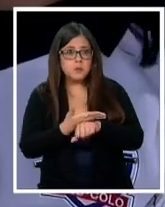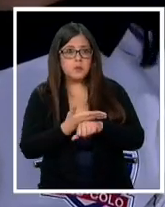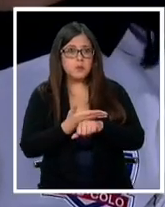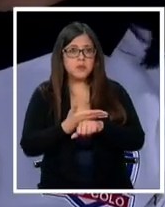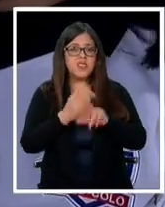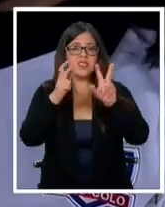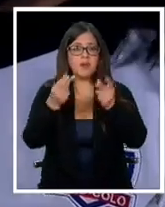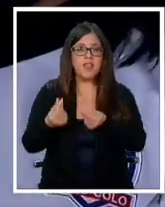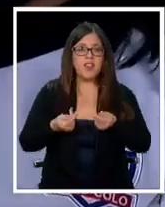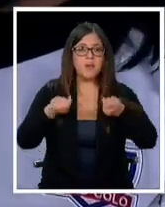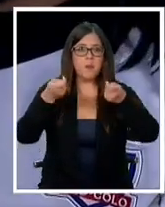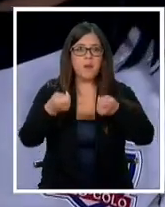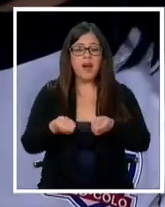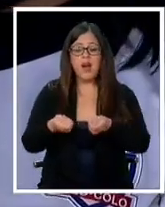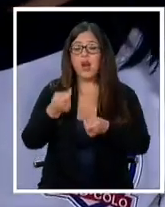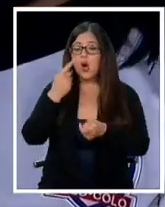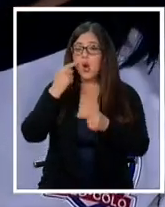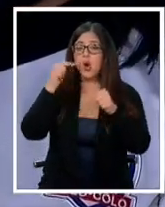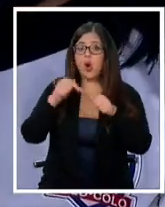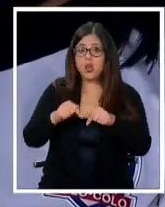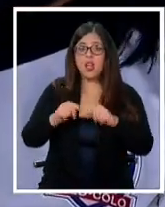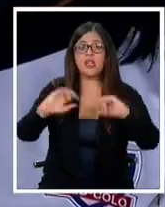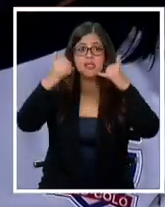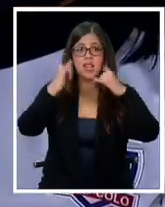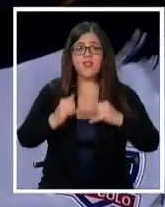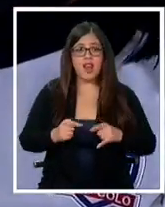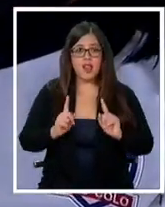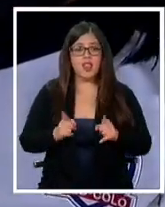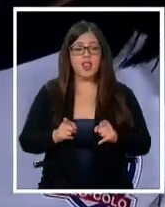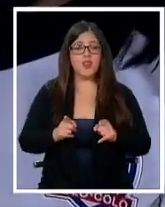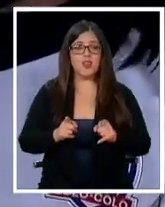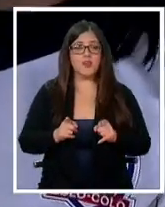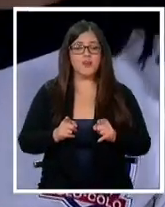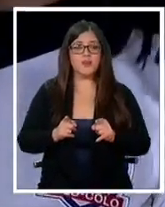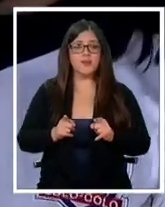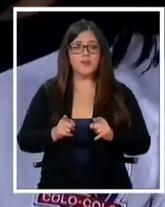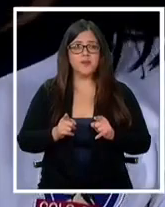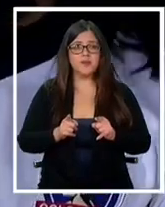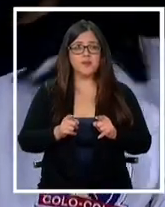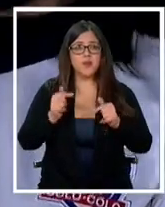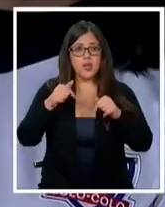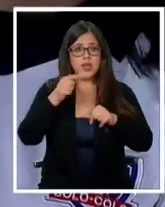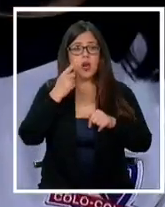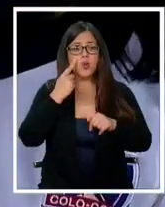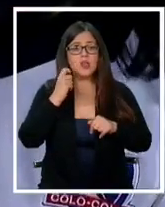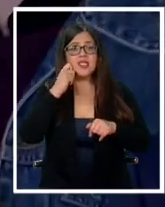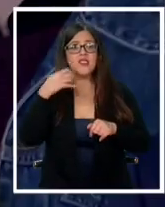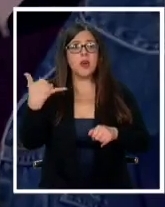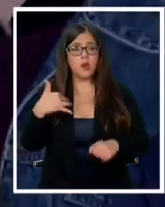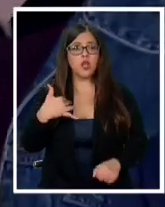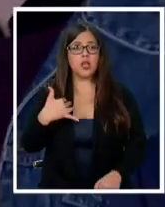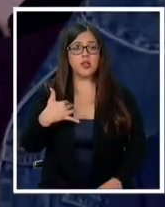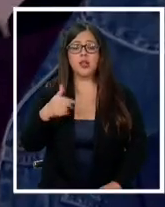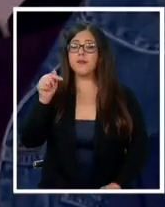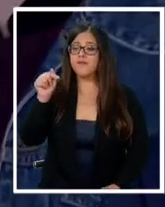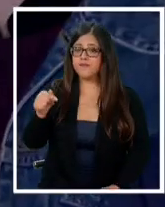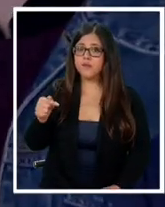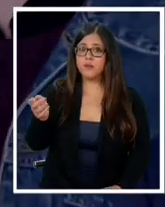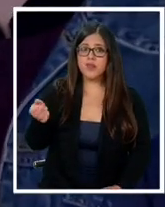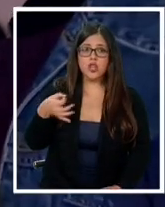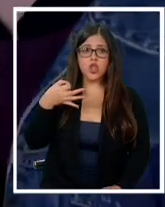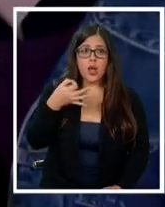que ver con el financiamiento sin duda es un día para celebrar un día a marcar un antes y un después lo que estamos diciendo